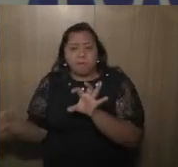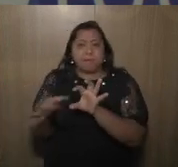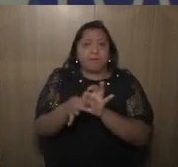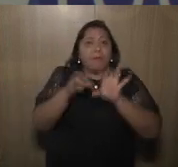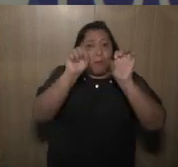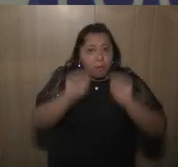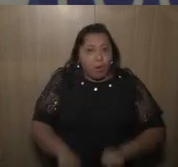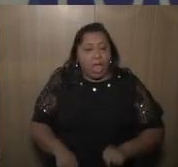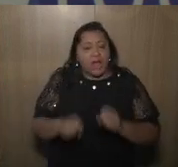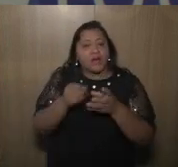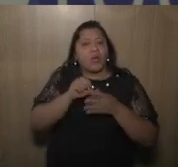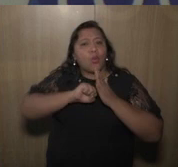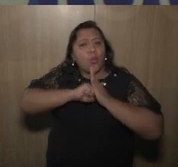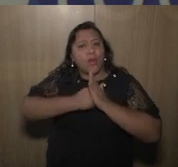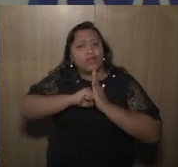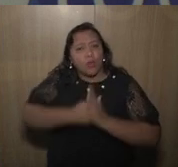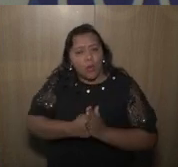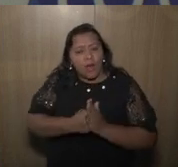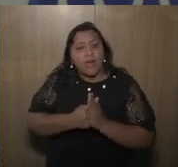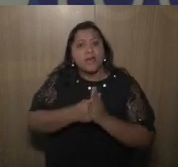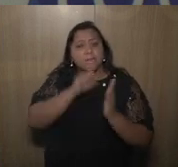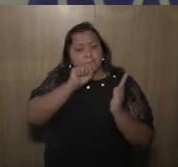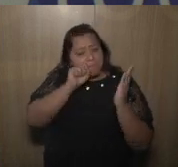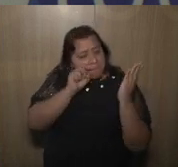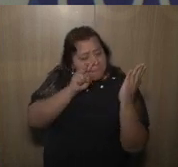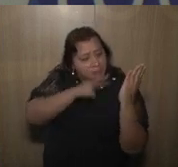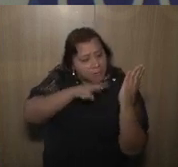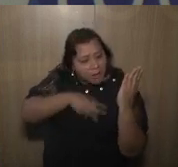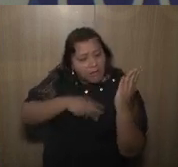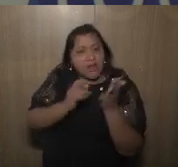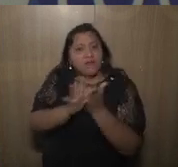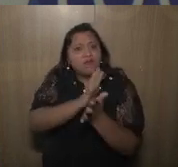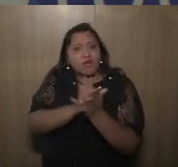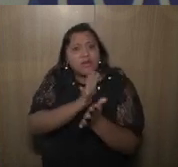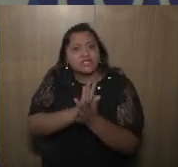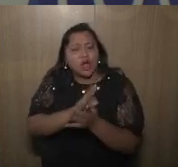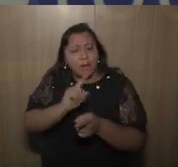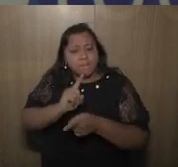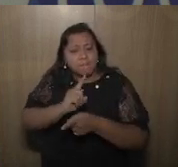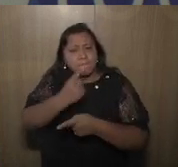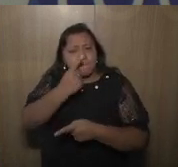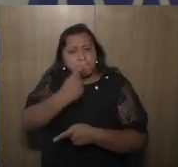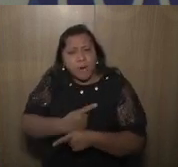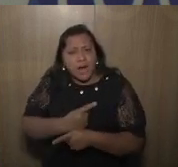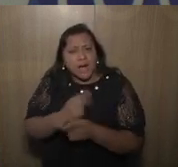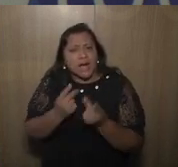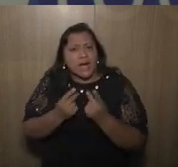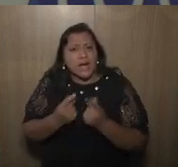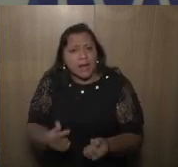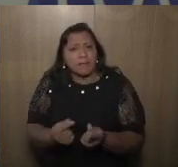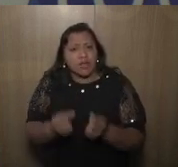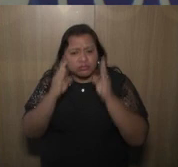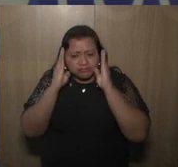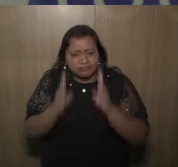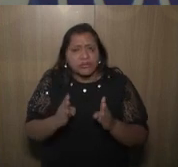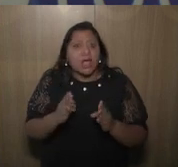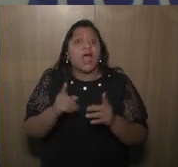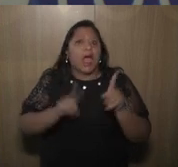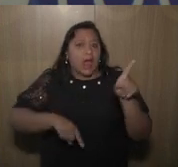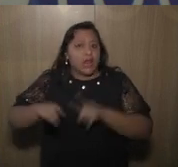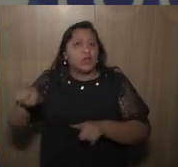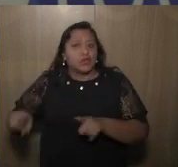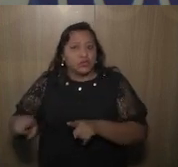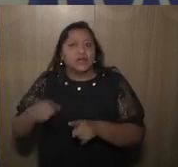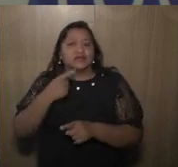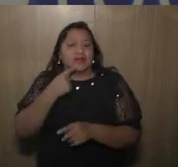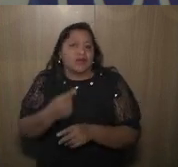permitirá almacenar y consultar toda la información de manera ágil y precisa, son algunas de las apuestas que se